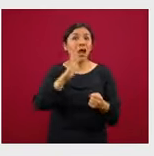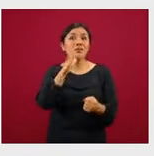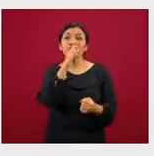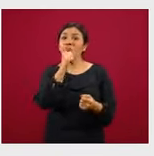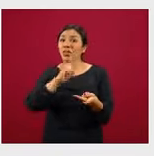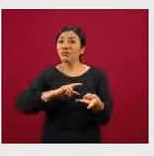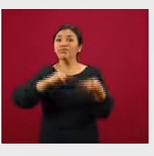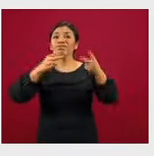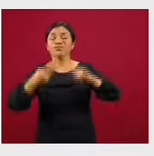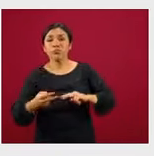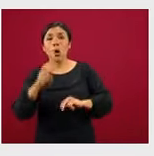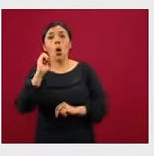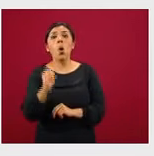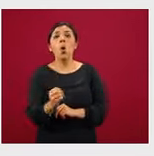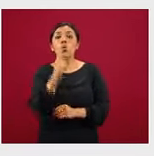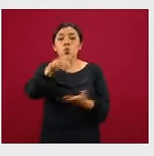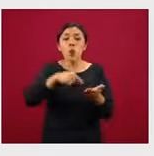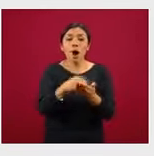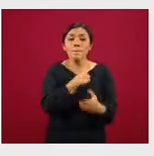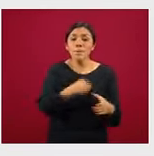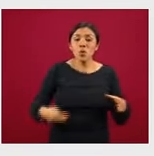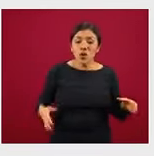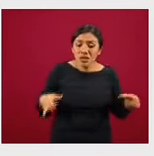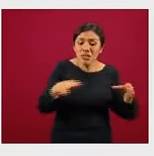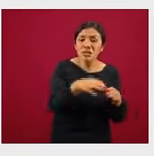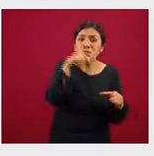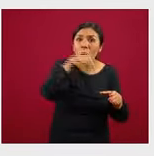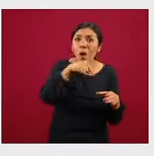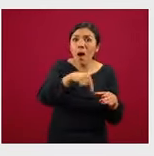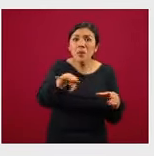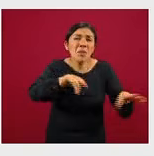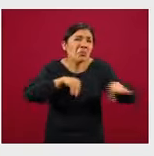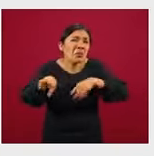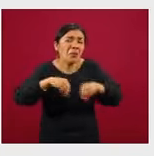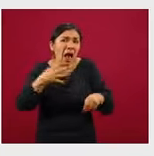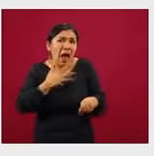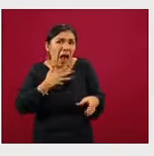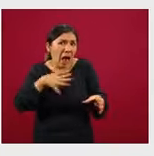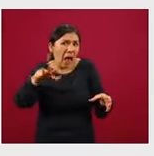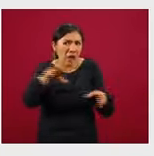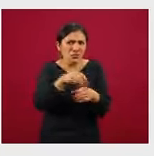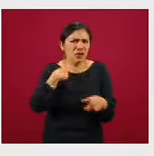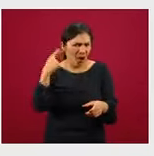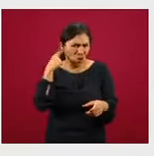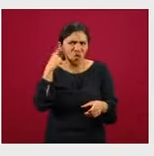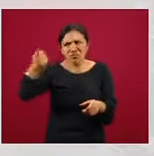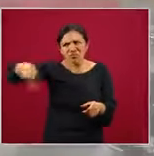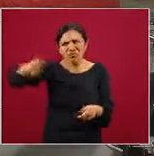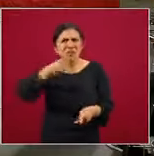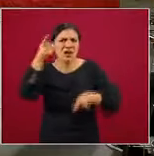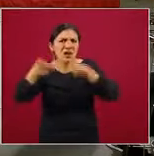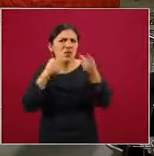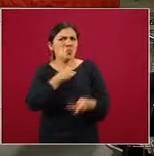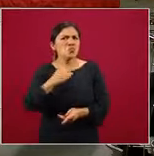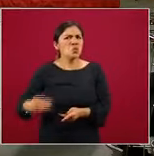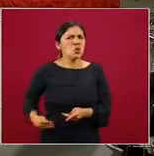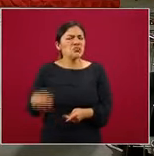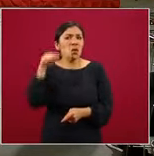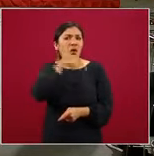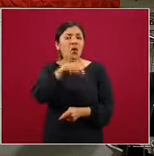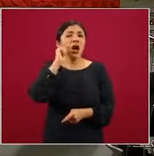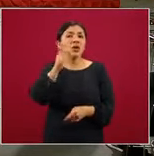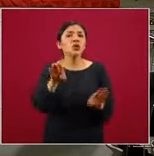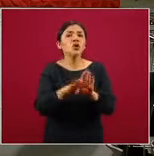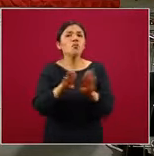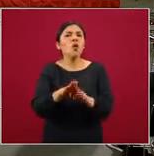reversa, o de que un municipio ya se contagió. Este ha sido un comentario que se ha hecho respecto a los municipios etiquetados como